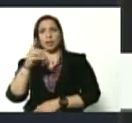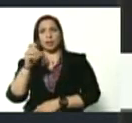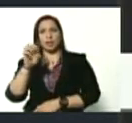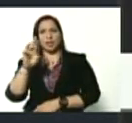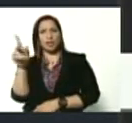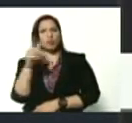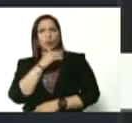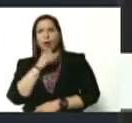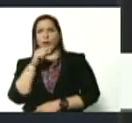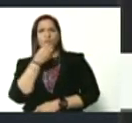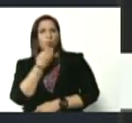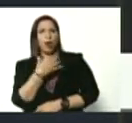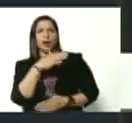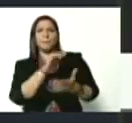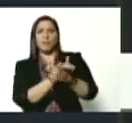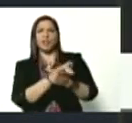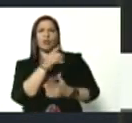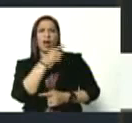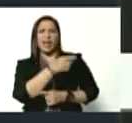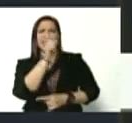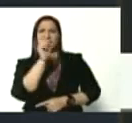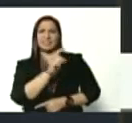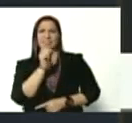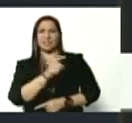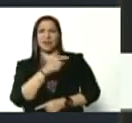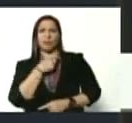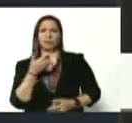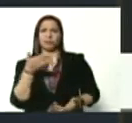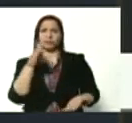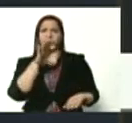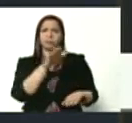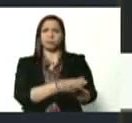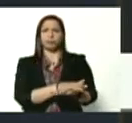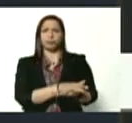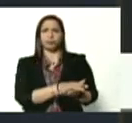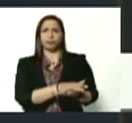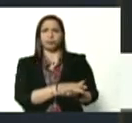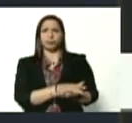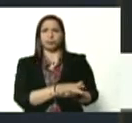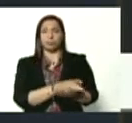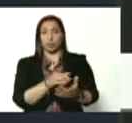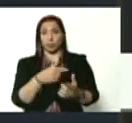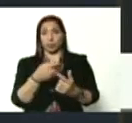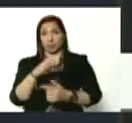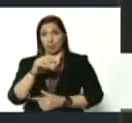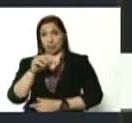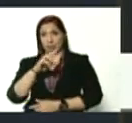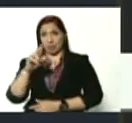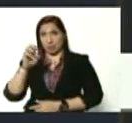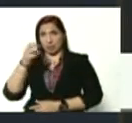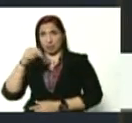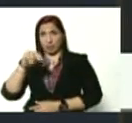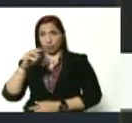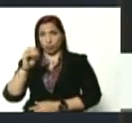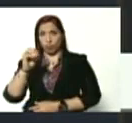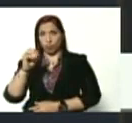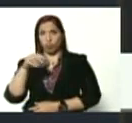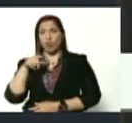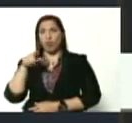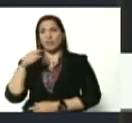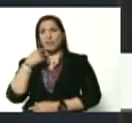era un buen compañero que merecía la pena capital pedro carreño dice que urdaneta en el disciplinario